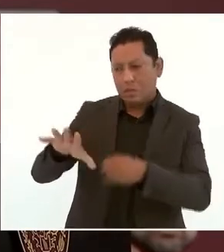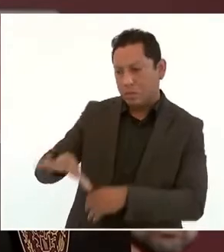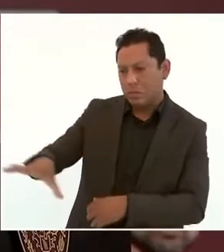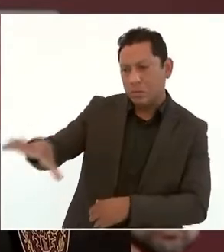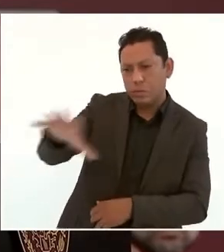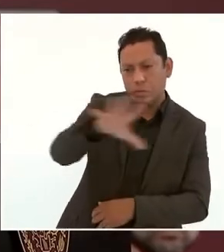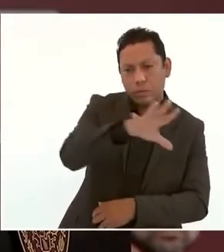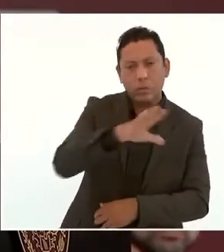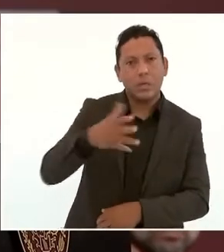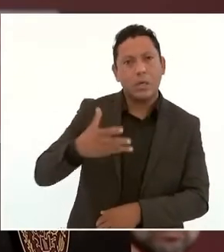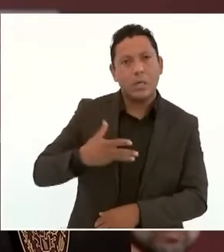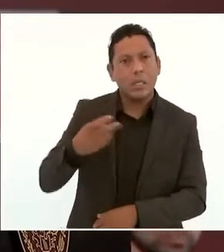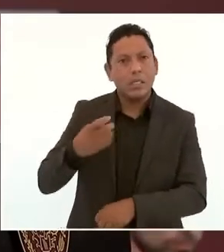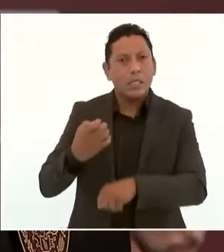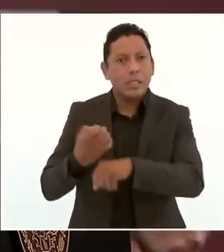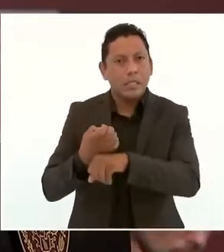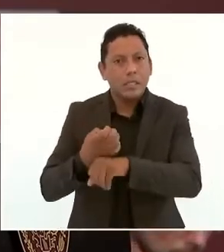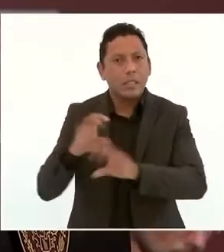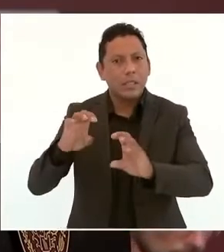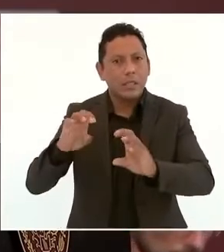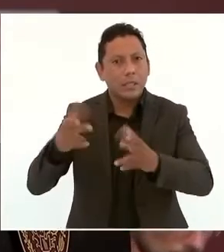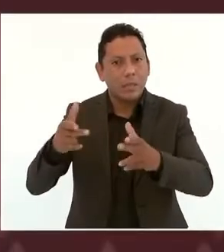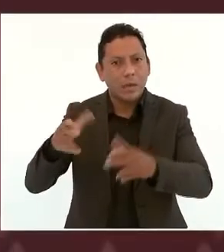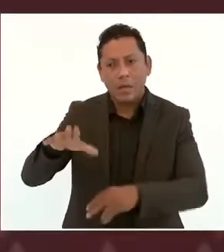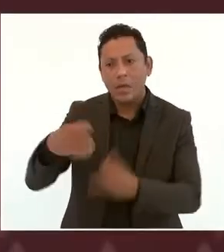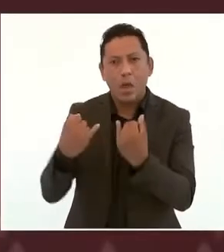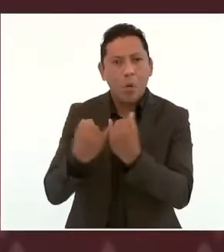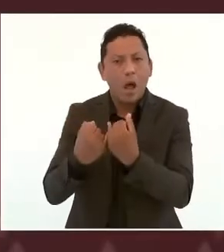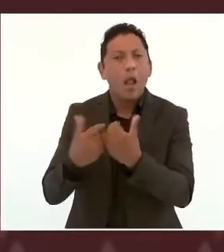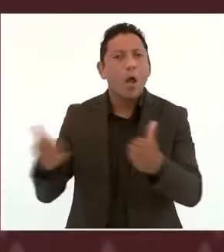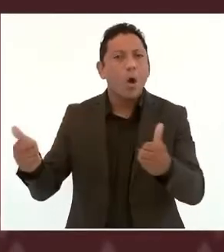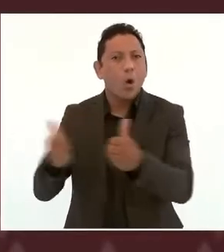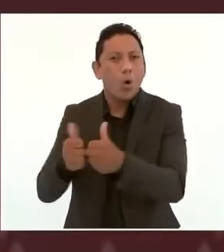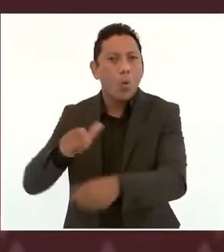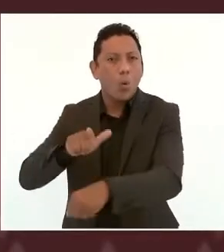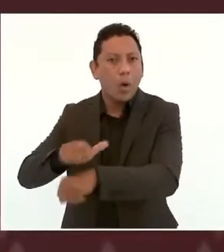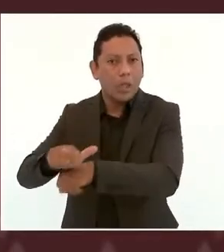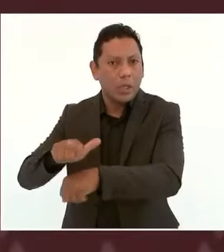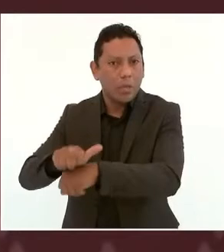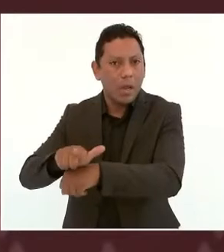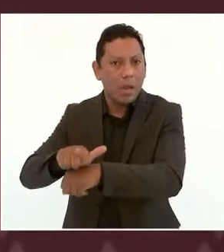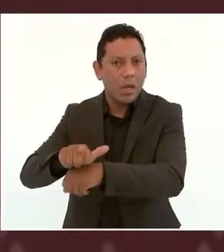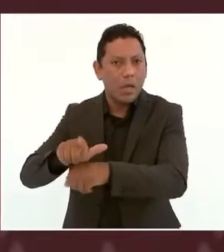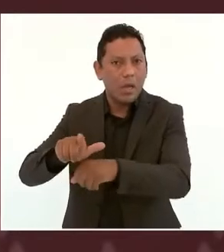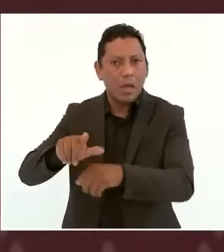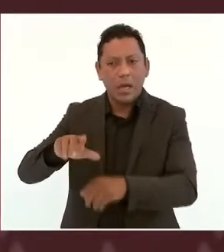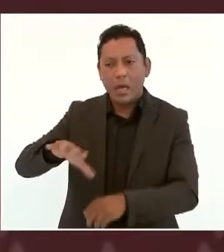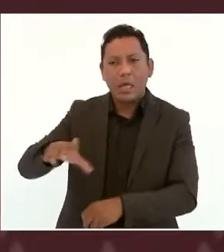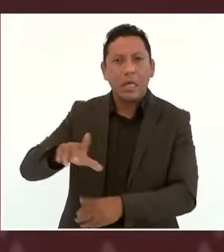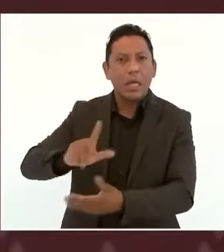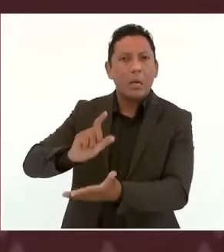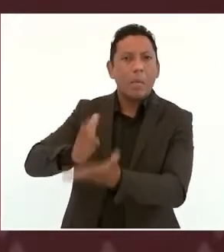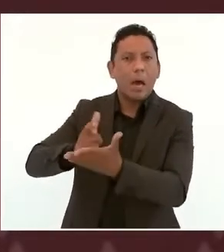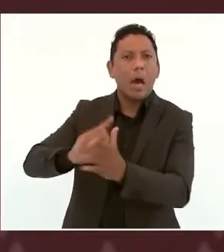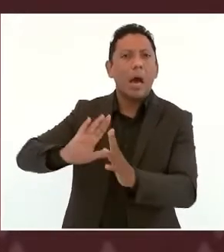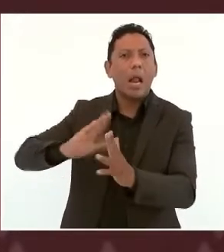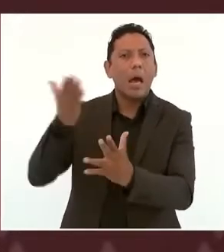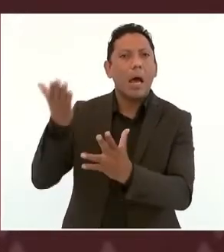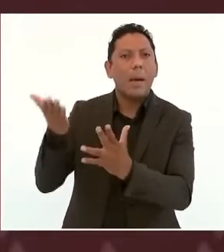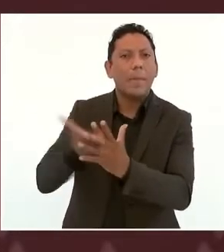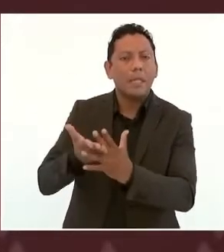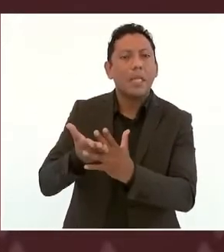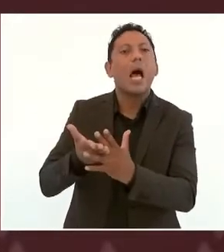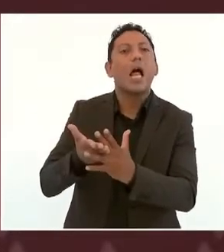fronteriza de Chiapas con Guatemala, se paga la mitad del